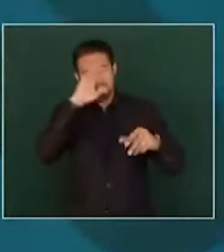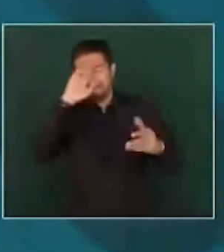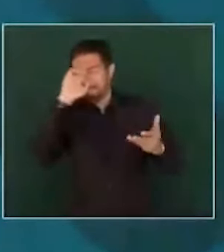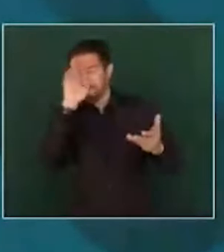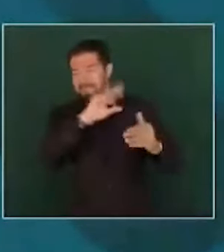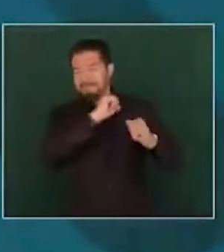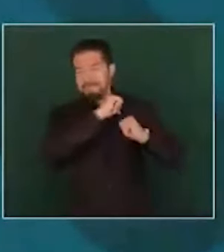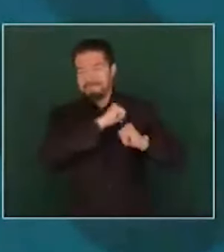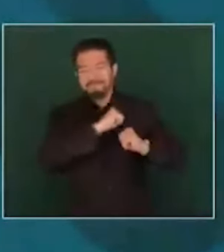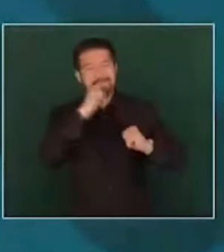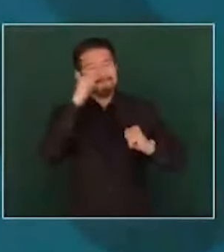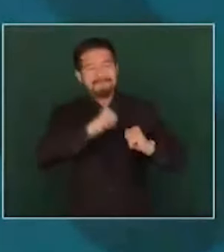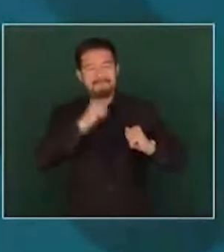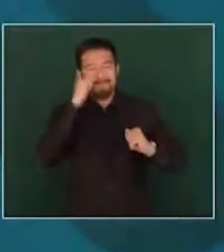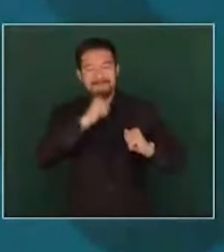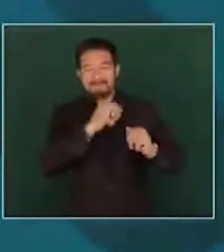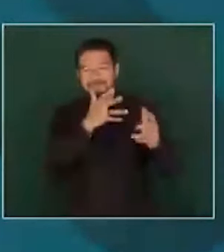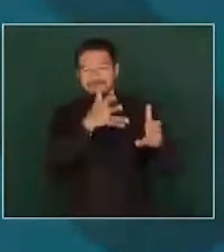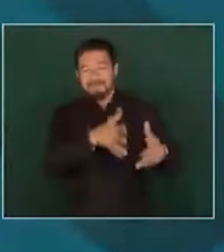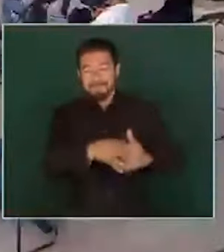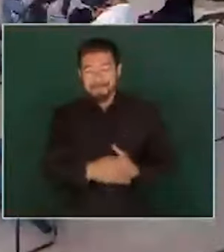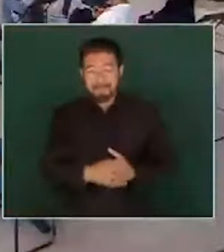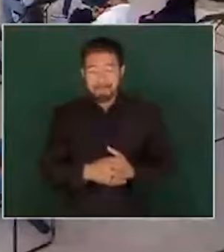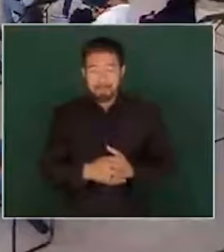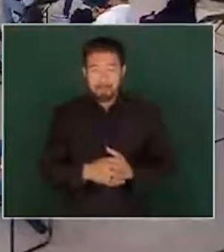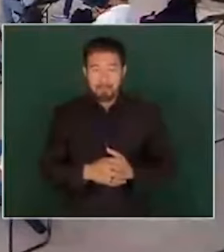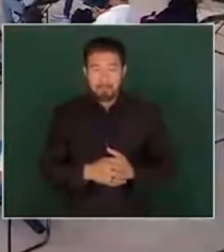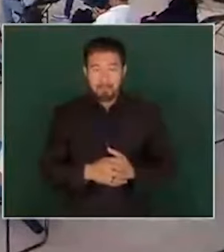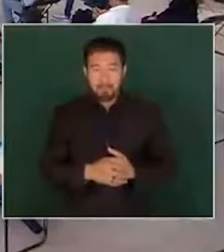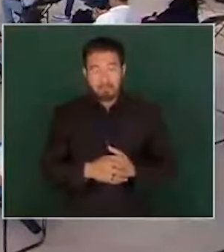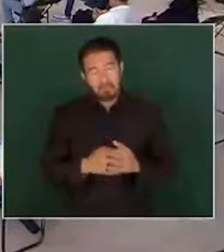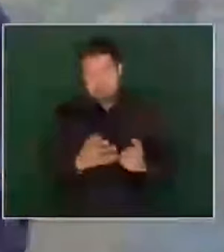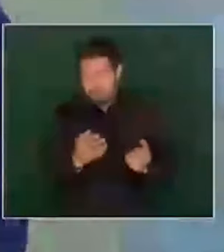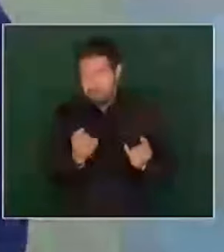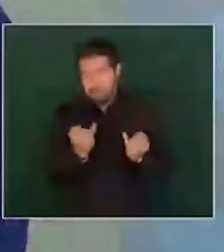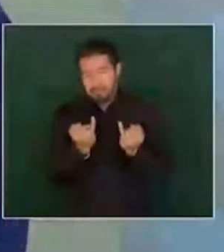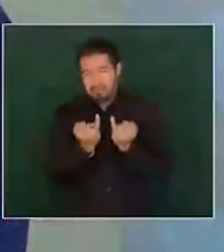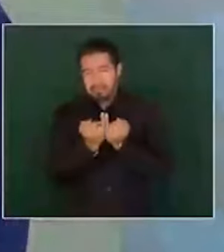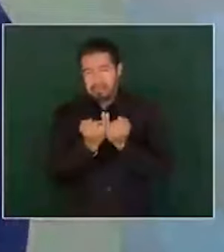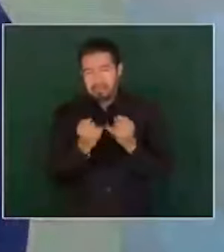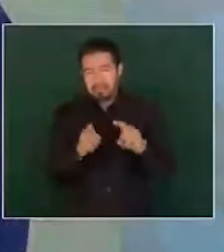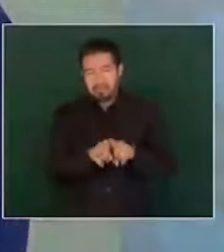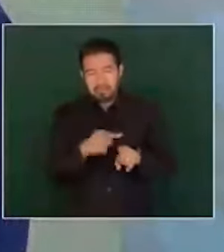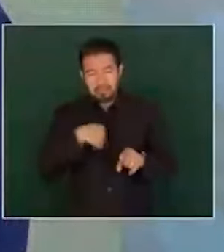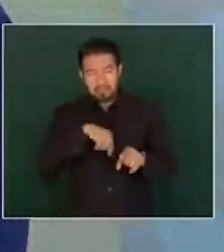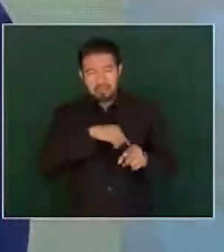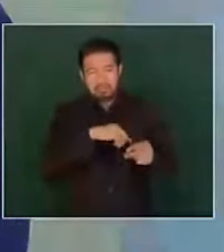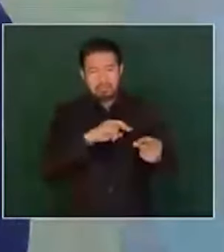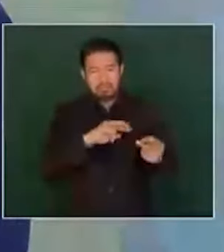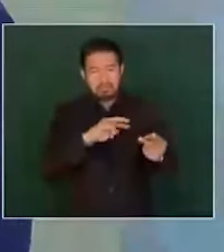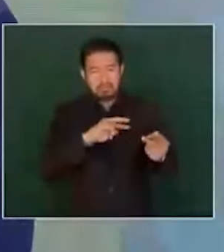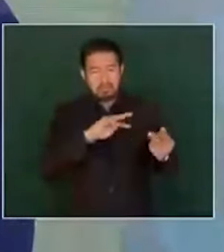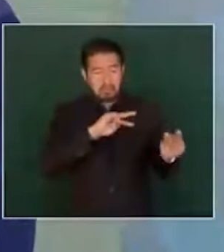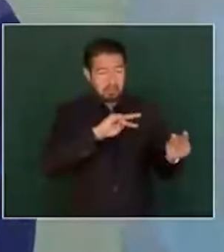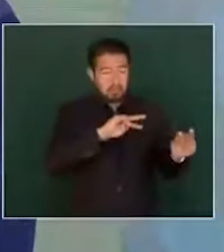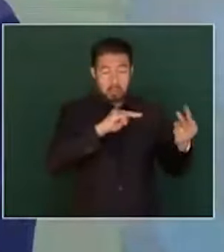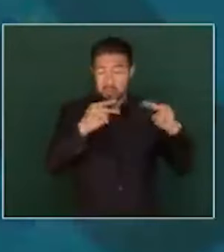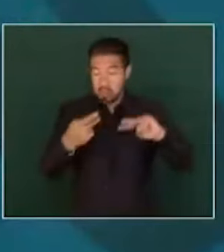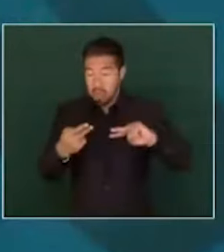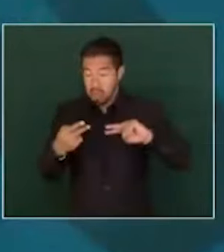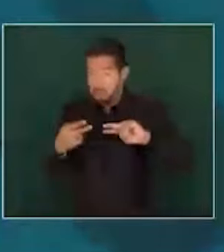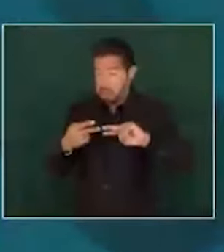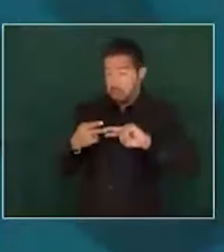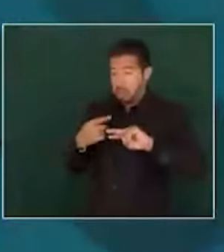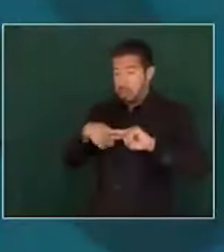su momento candidato, y bueno, de la guerra sucia que también puede formar parte de estas campañas. Es importante